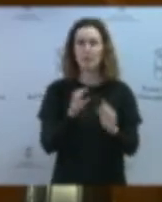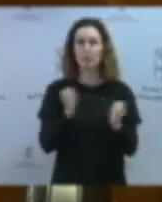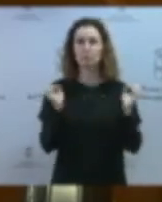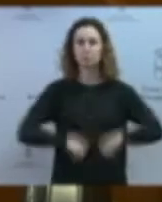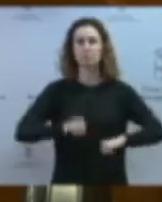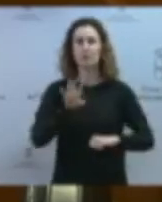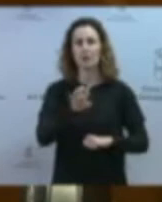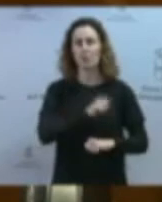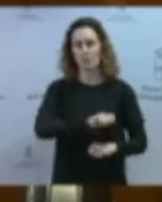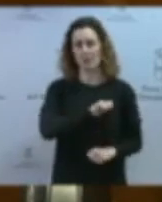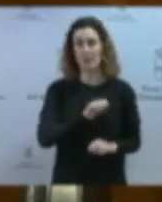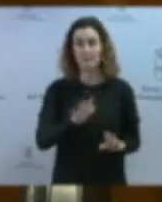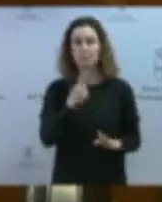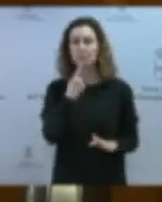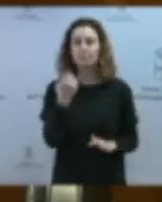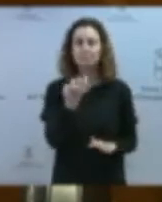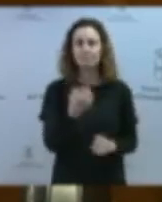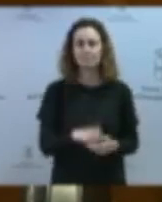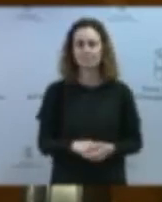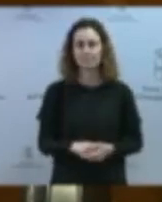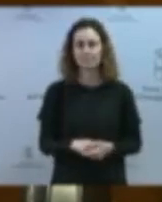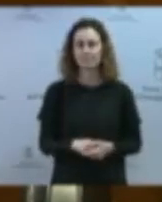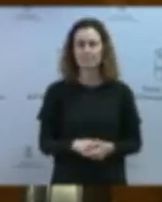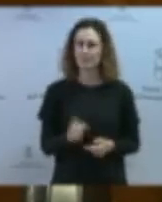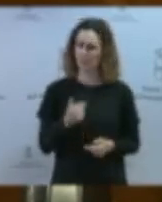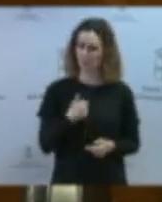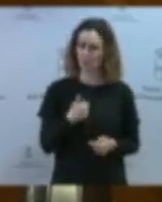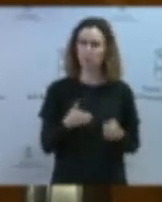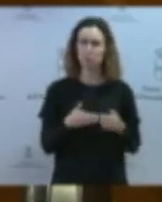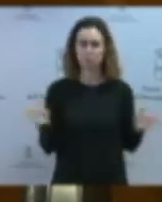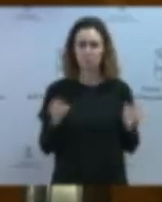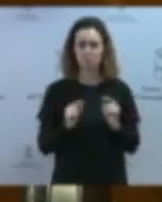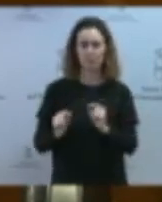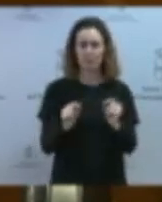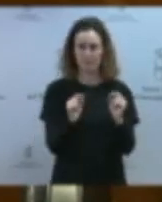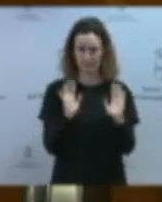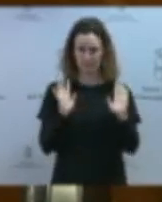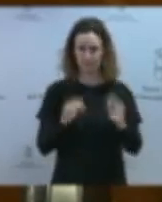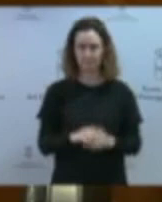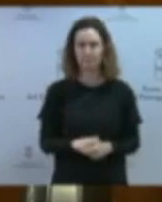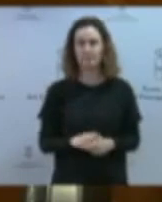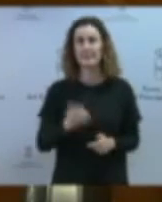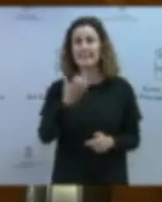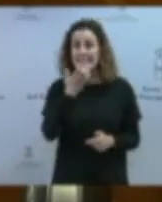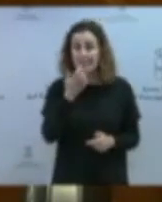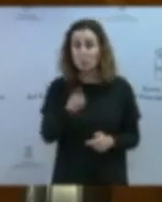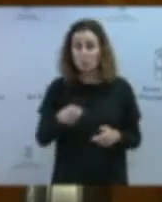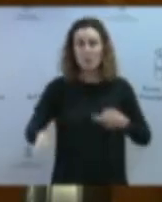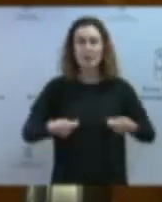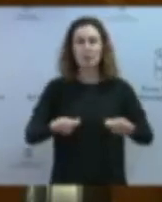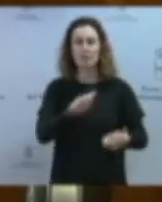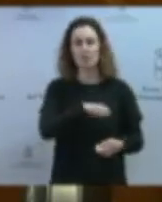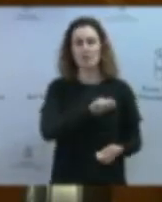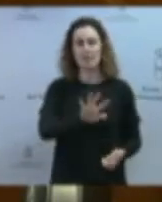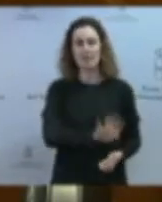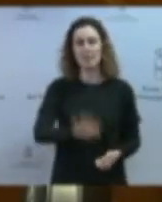estoy abierto en este sentido es que, si ustedes consiguen que en la negociación de los acuerdos a nivel nacional haya más dinero para las comunidades autónomas para